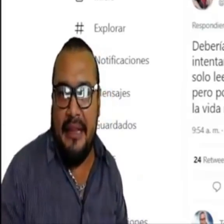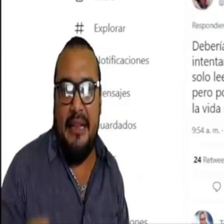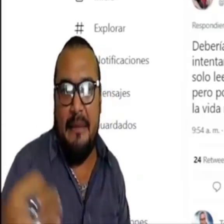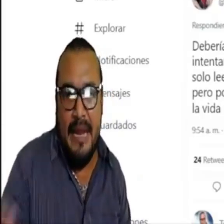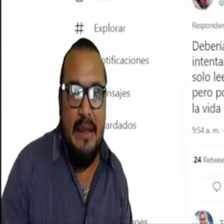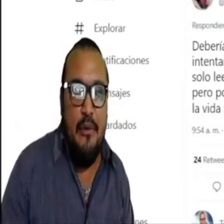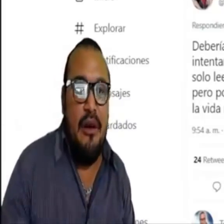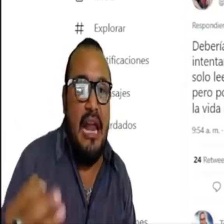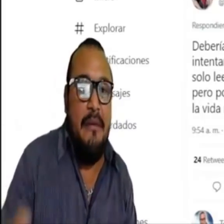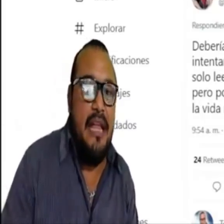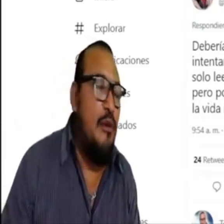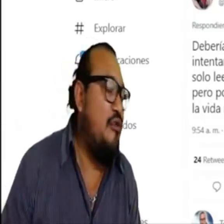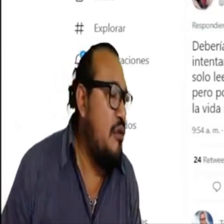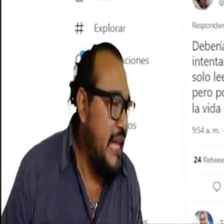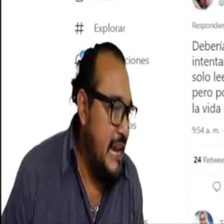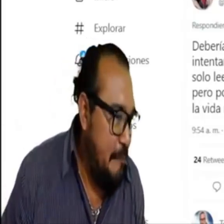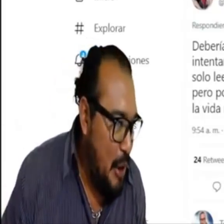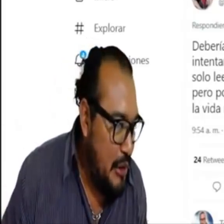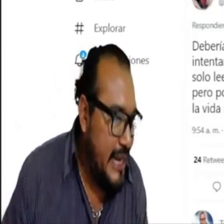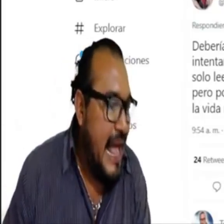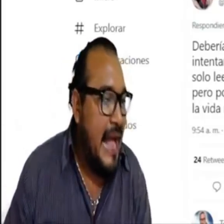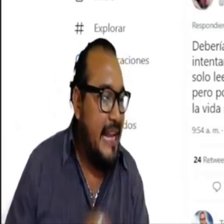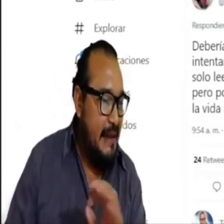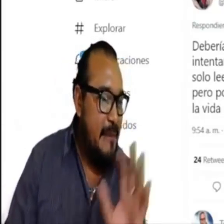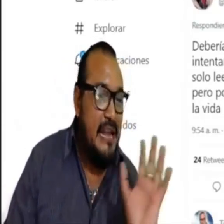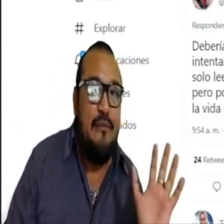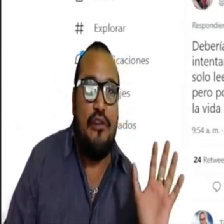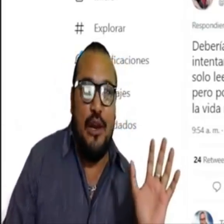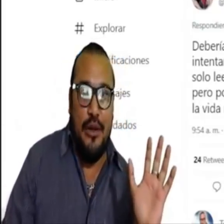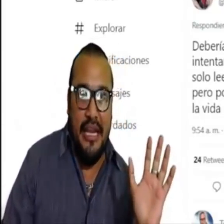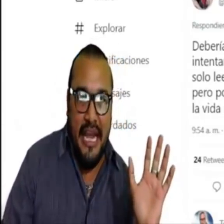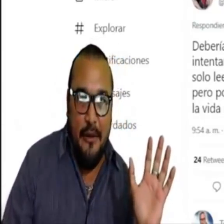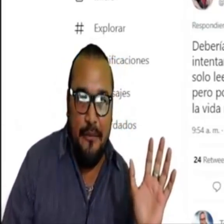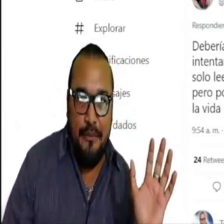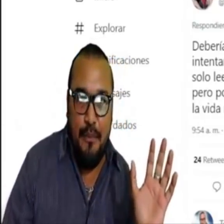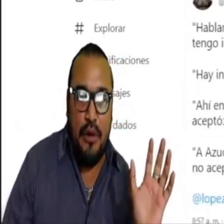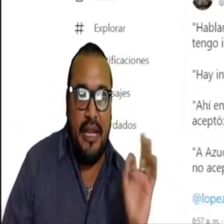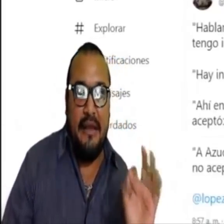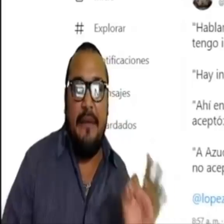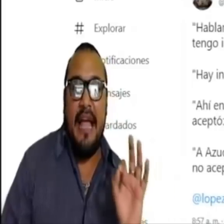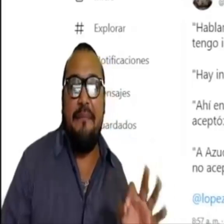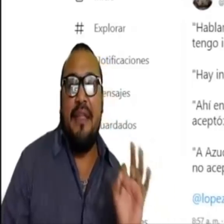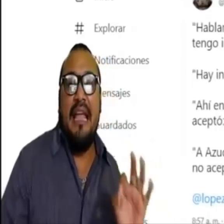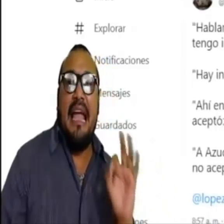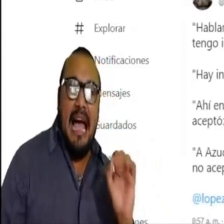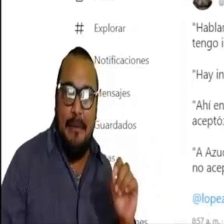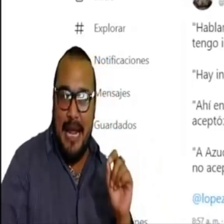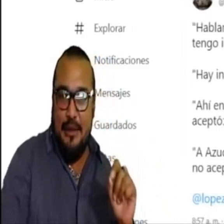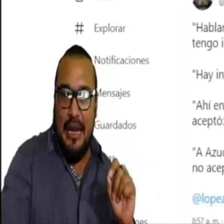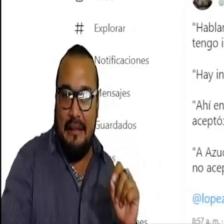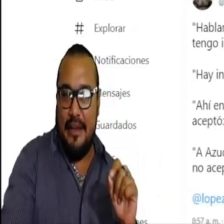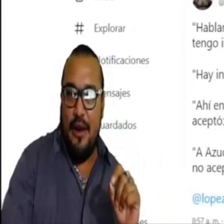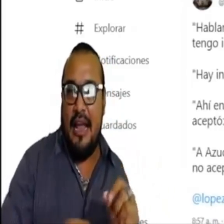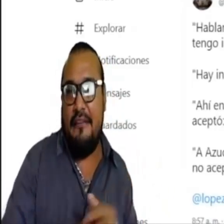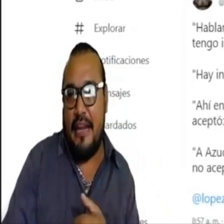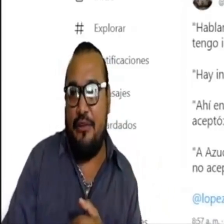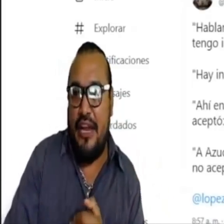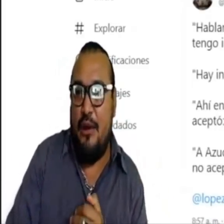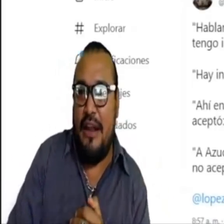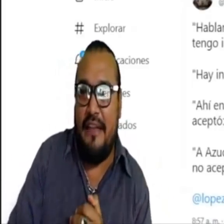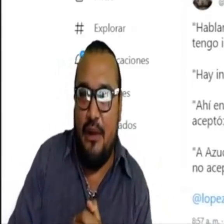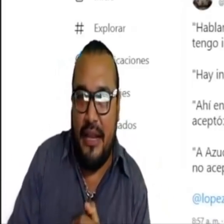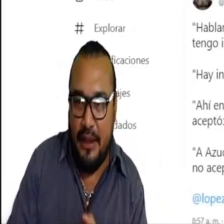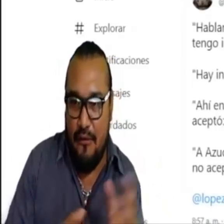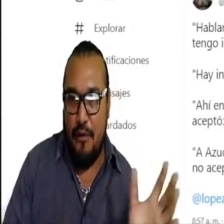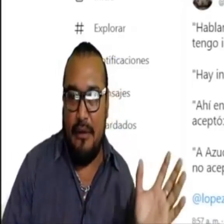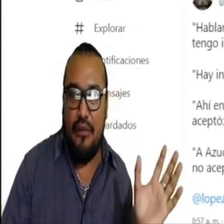informarte de mínimo la vida no es un teleprompter aquí mismo se lo dijeron porque vean hablando de la señora rayos